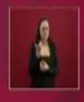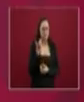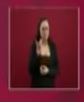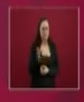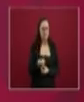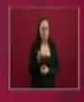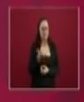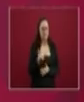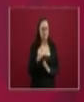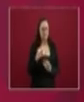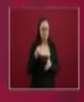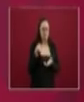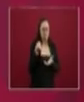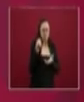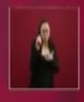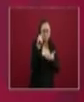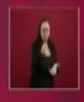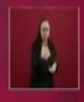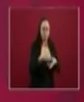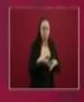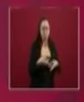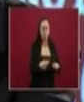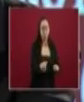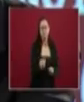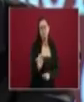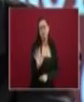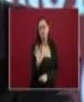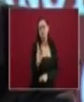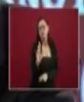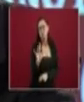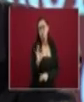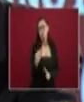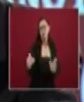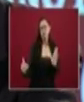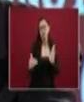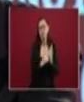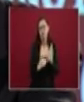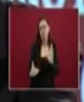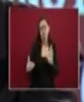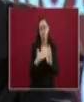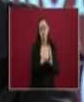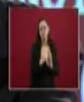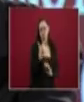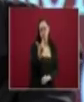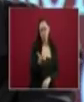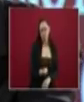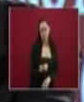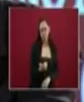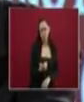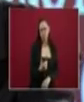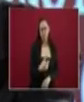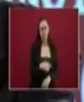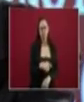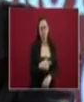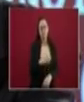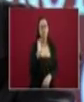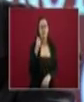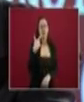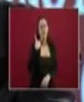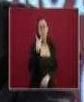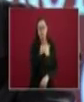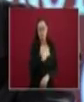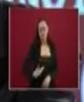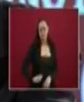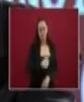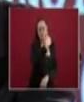tampoco de cuajar porque lo que sucedió en algunos estados como oaxaca por poner un emblemático